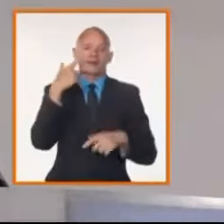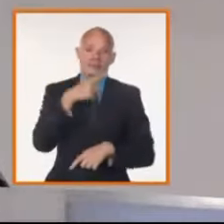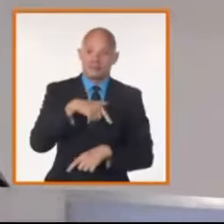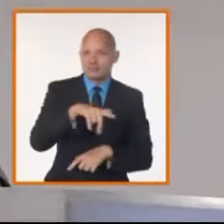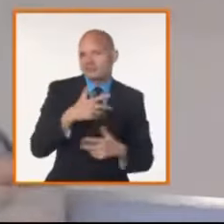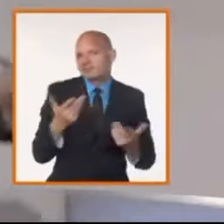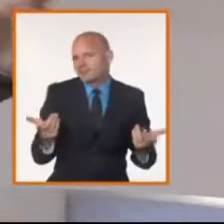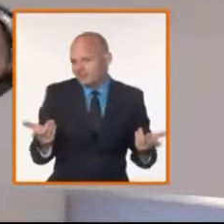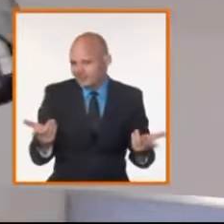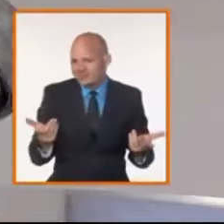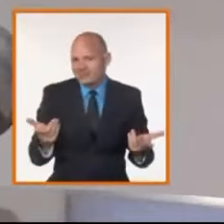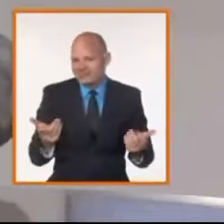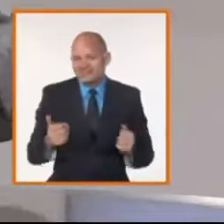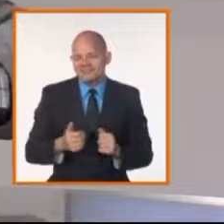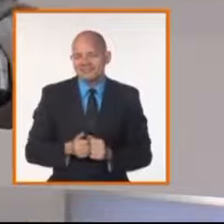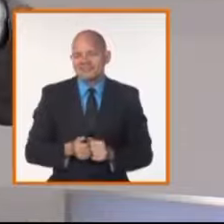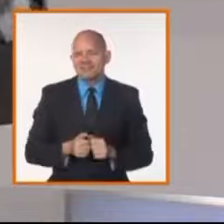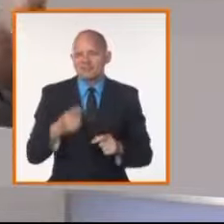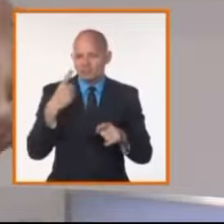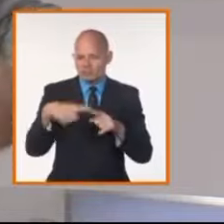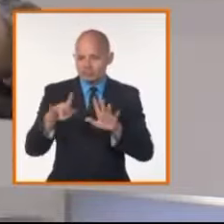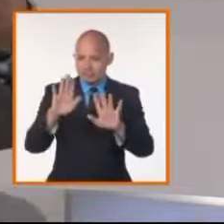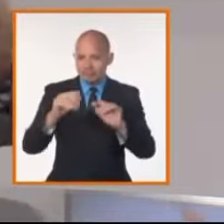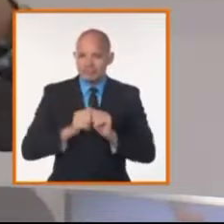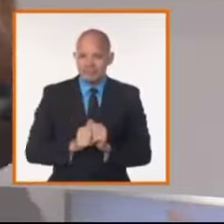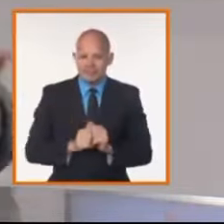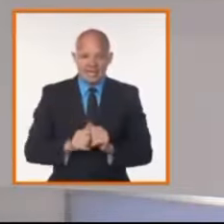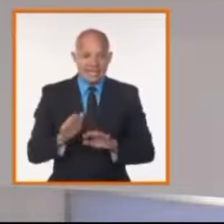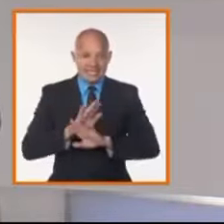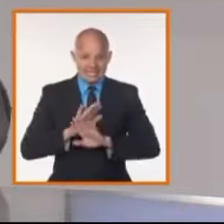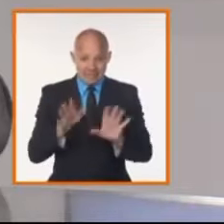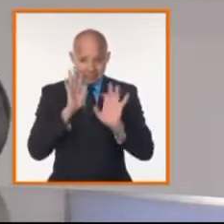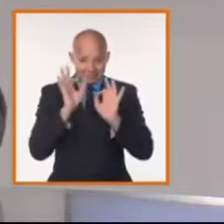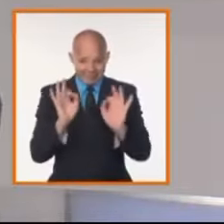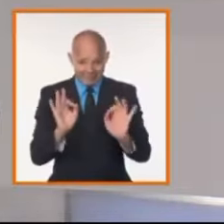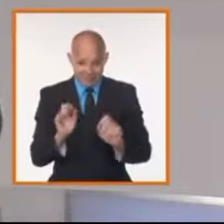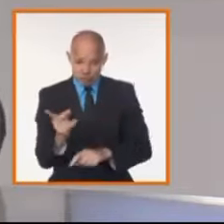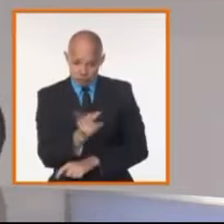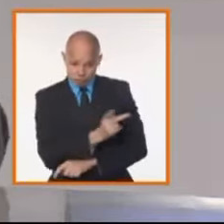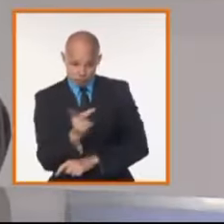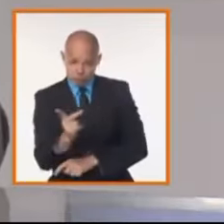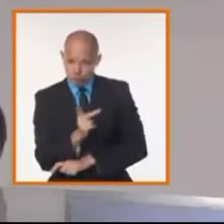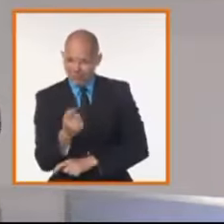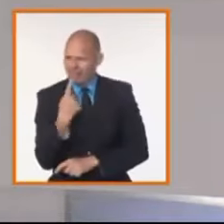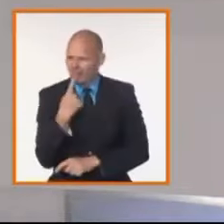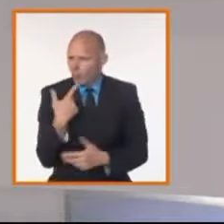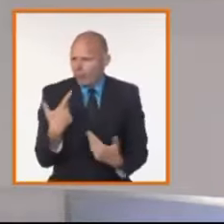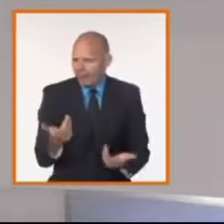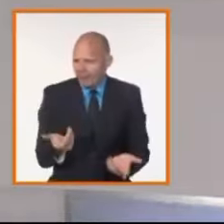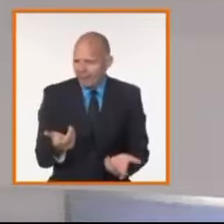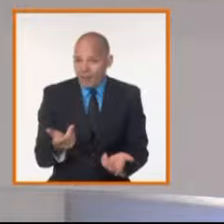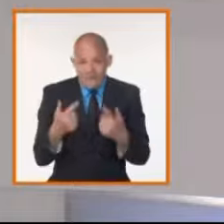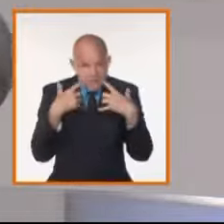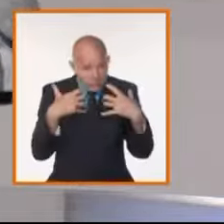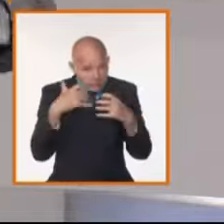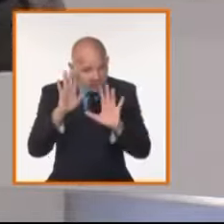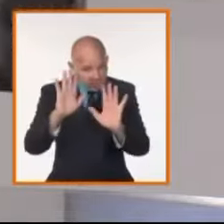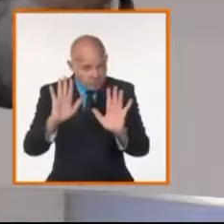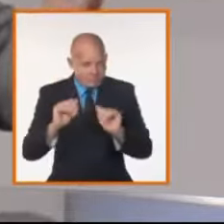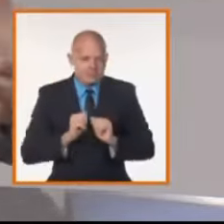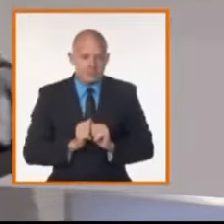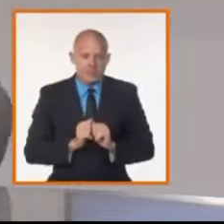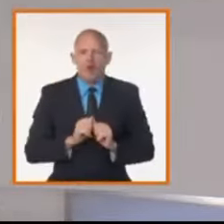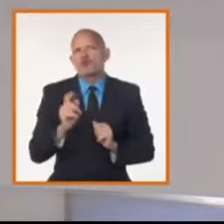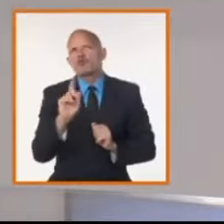antes de presentar el material eh hubo una especie de declaración también conjunta que fue muy importante porque si bien no fue un